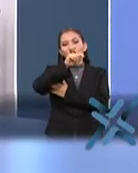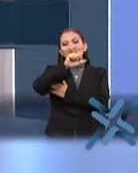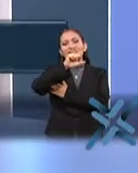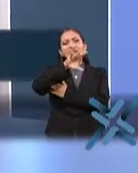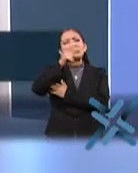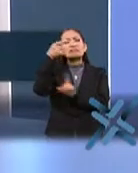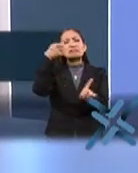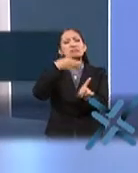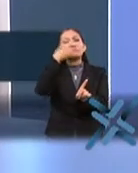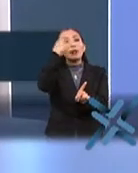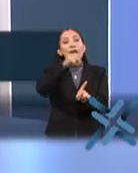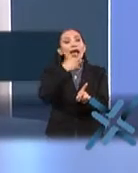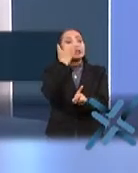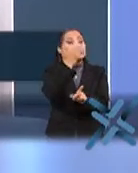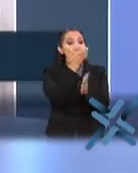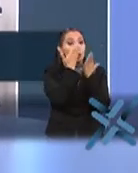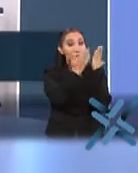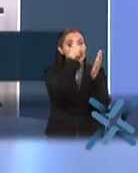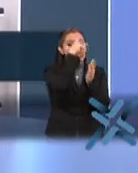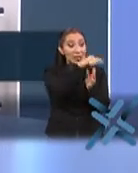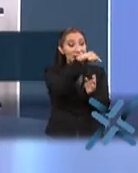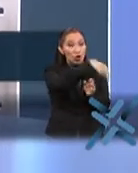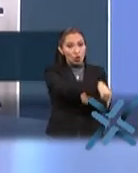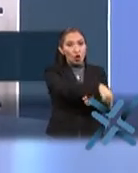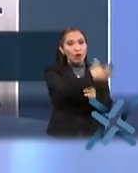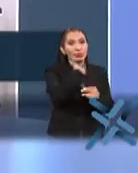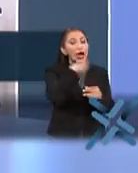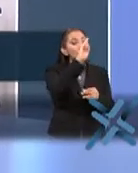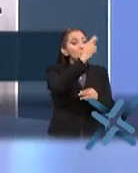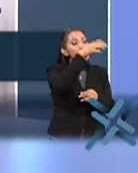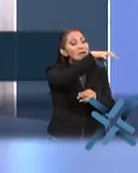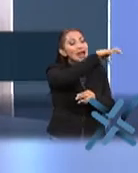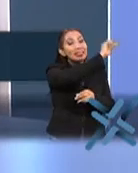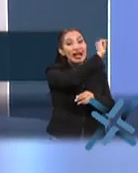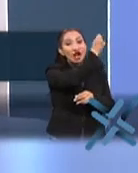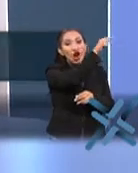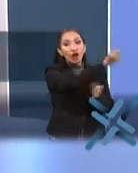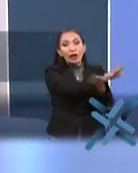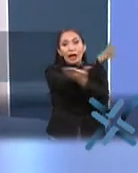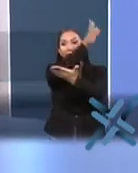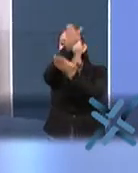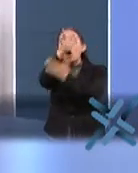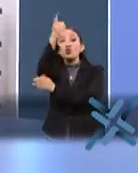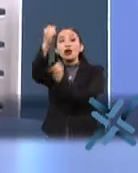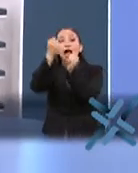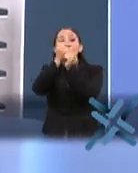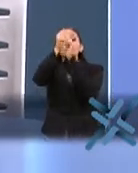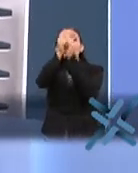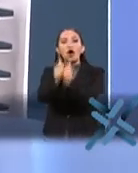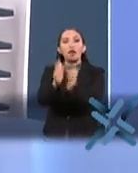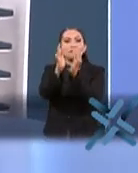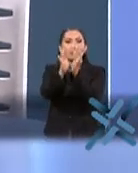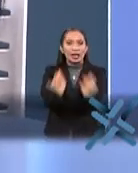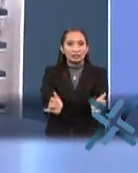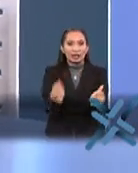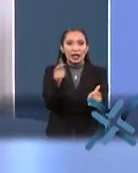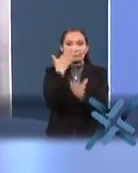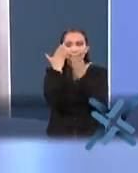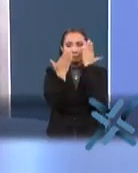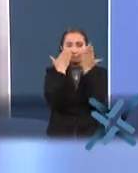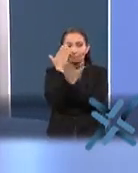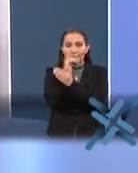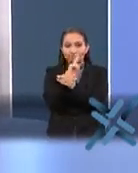finalidad enviar a estudiantes mexicanos de origen de las universidades tecnológicas para estudiar un año en Francia y realizar una